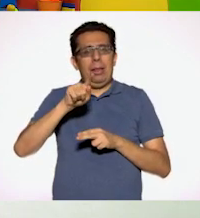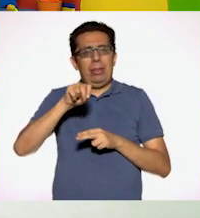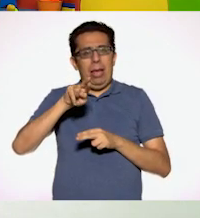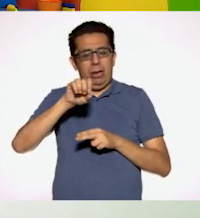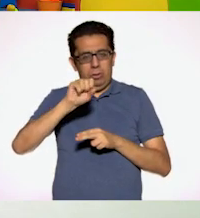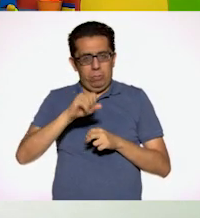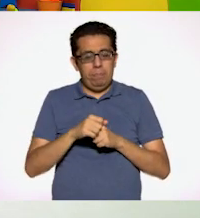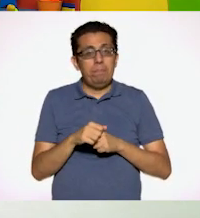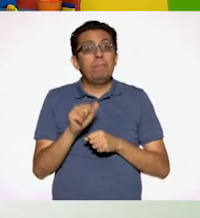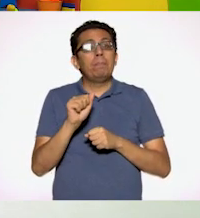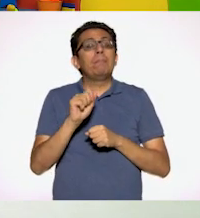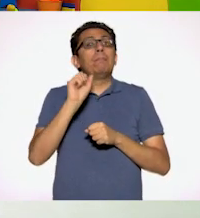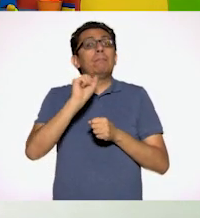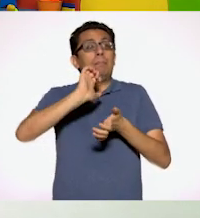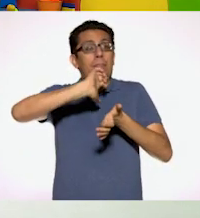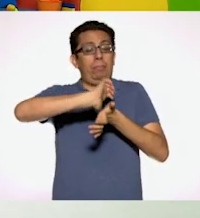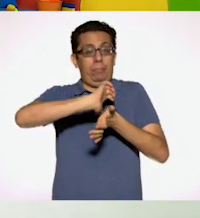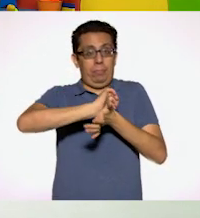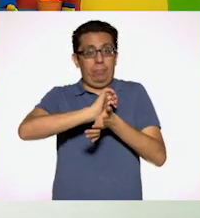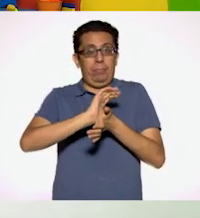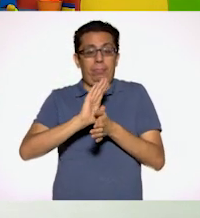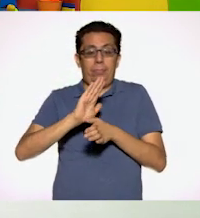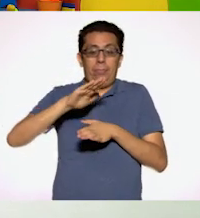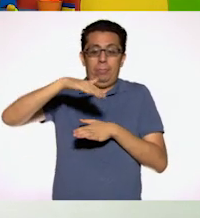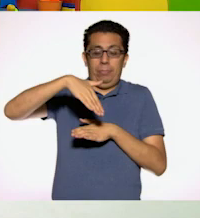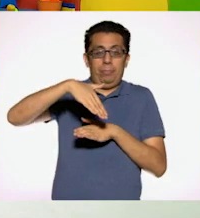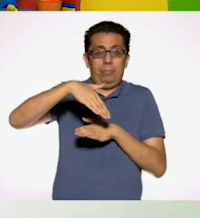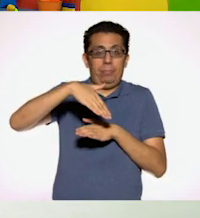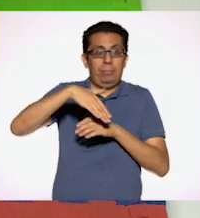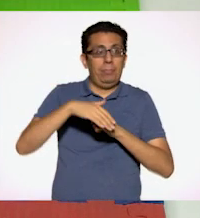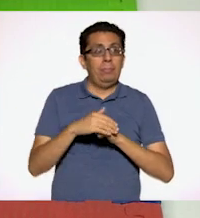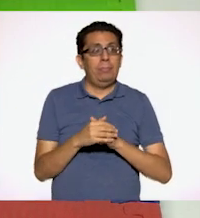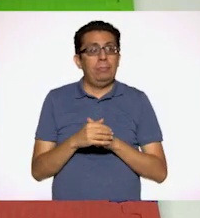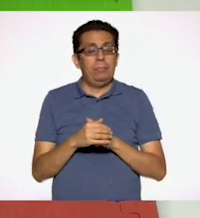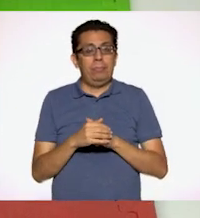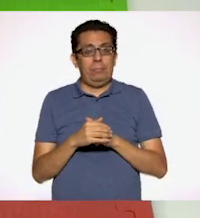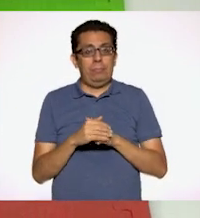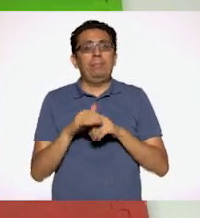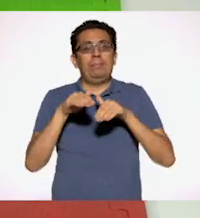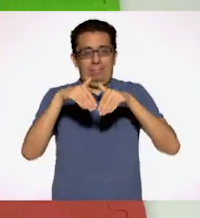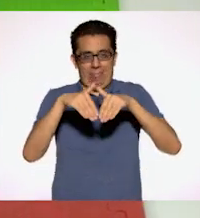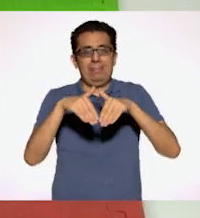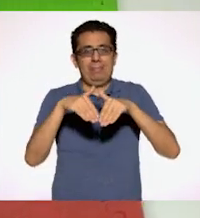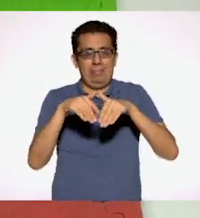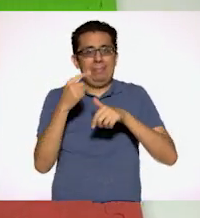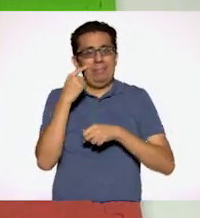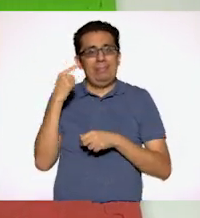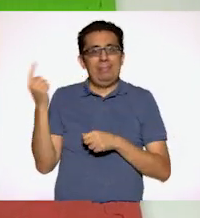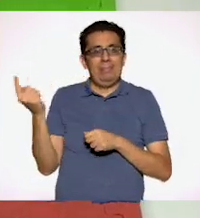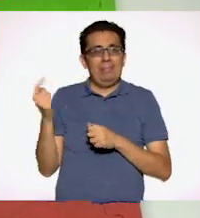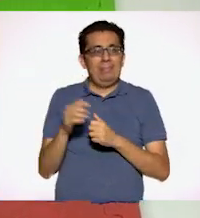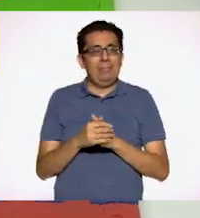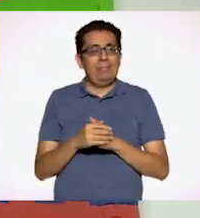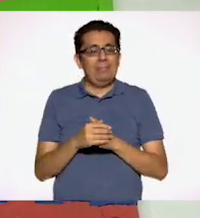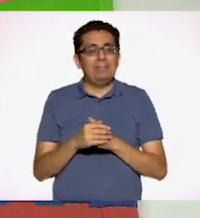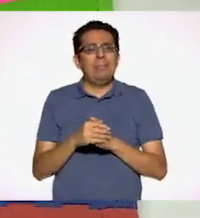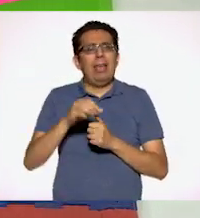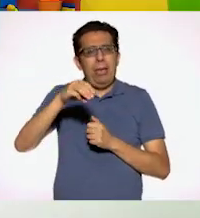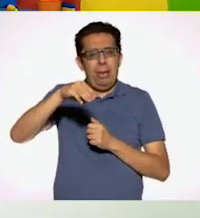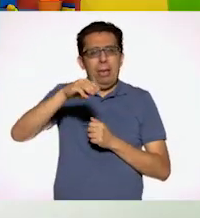Entonces, ¿elevo mis talones? Sí. Y así ya estoy apoyando, ¿cómo dijiste? En